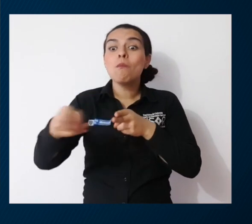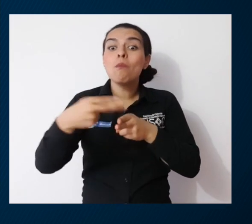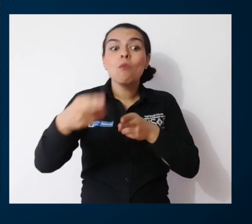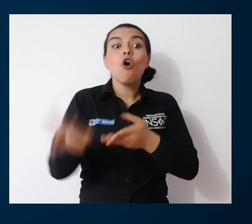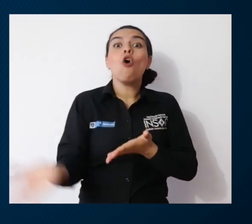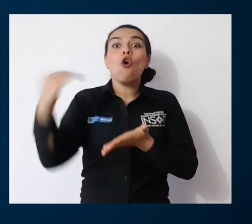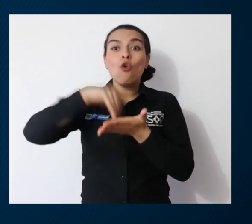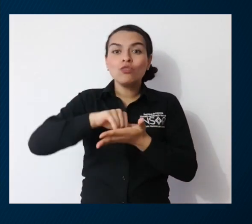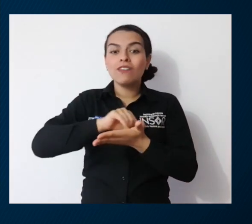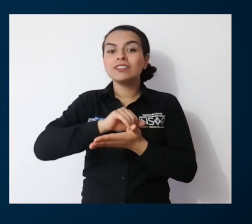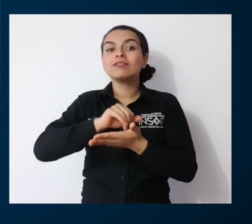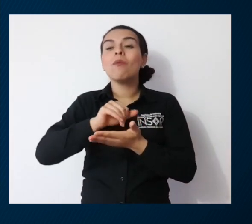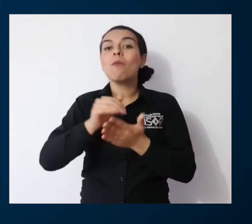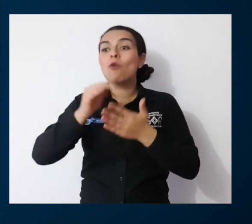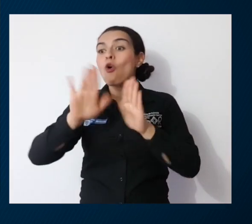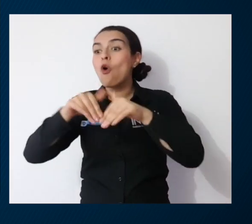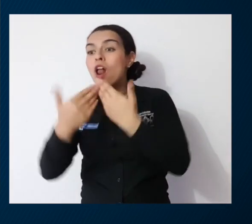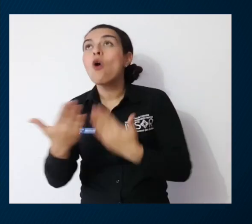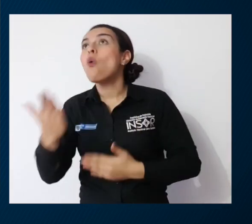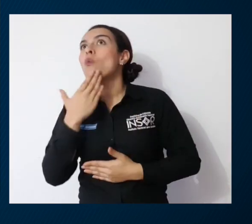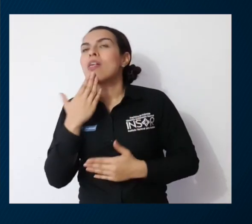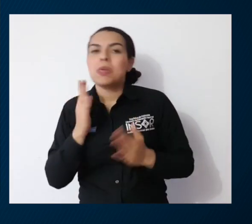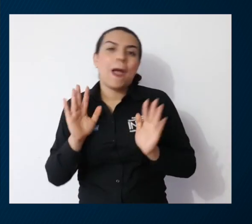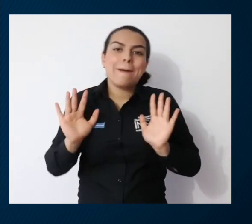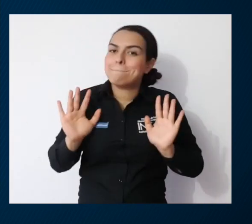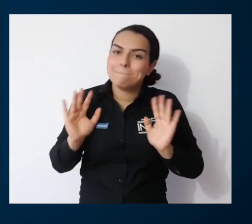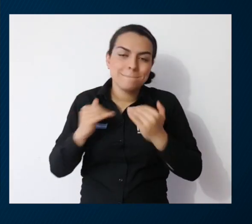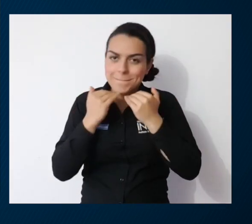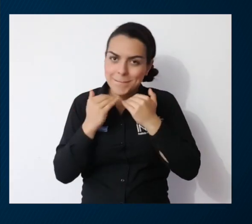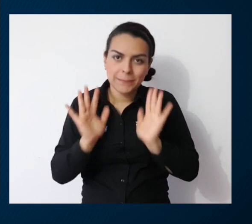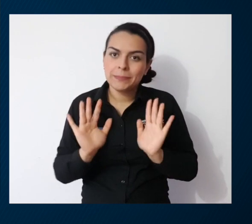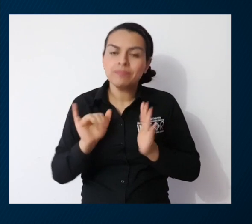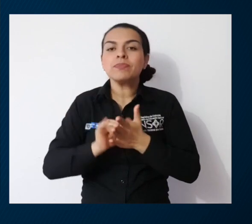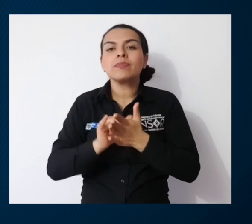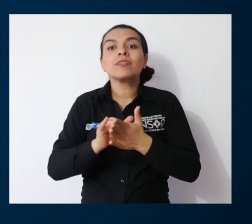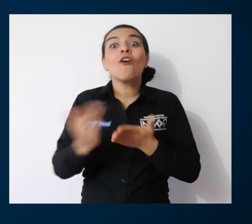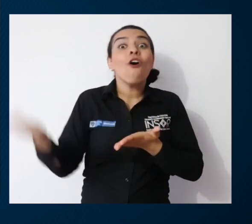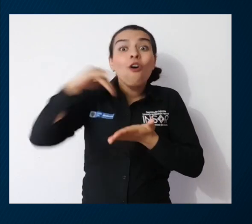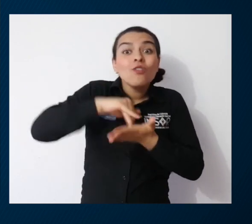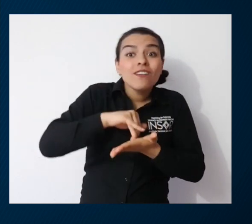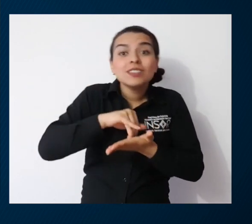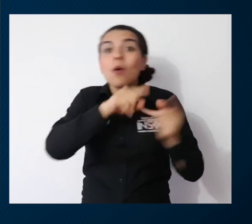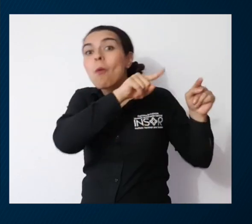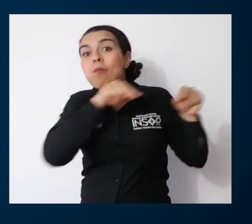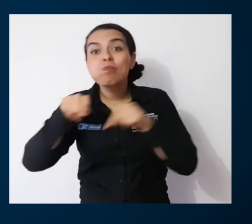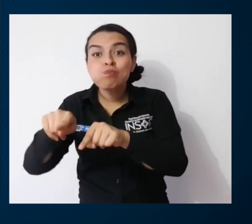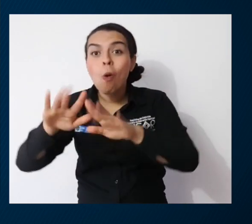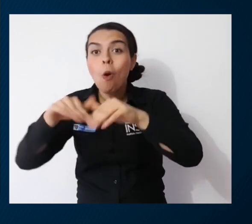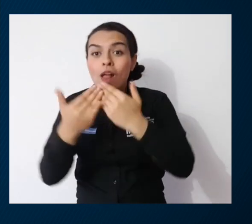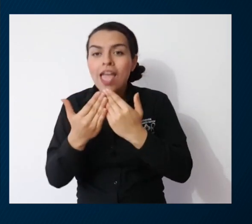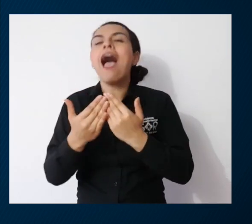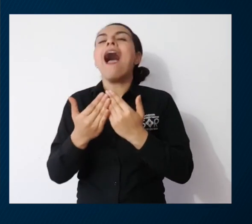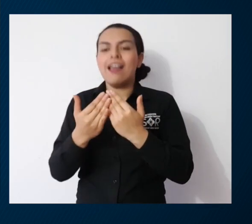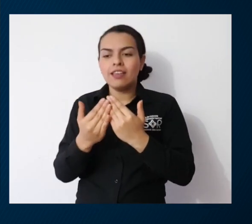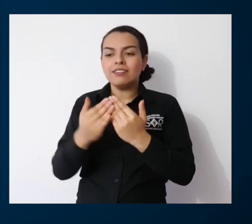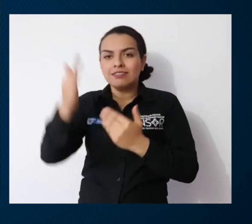la regularidad de la jornada escolar. No sabemos eso cuándo vaya a suceder, para que los aprendizajes no se queden solamente en medio de la